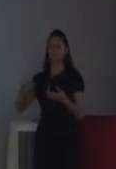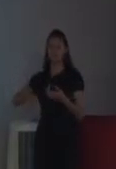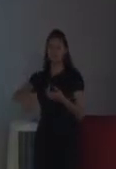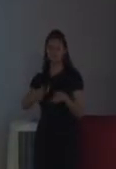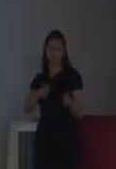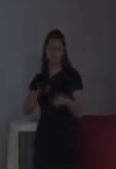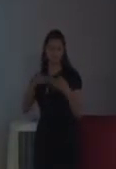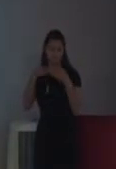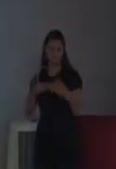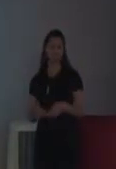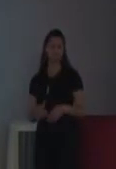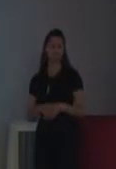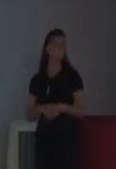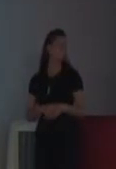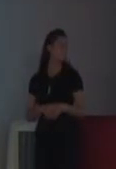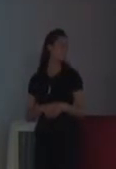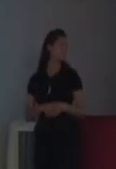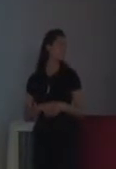los discapacitados.